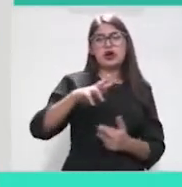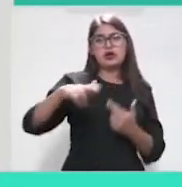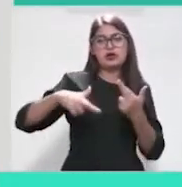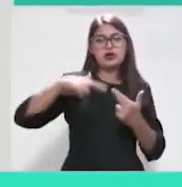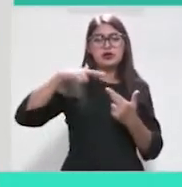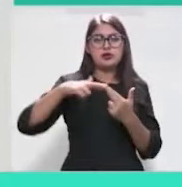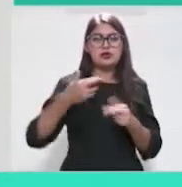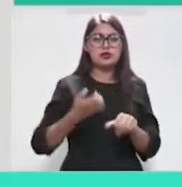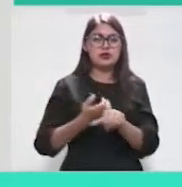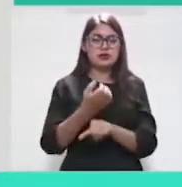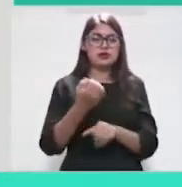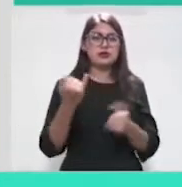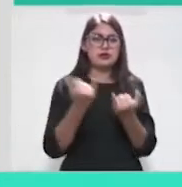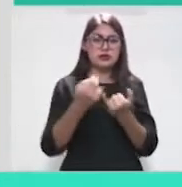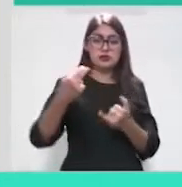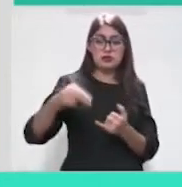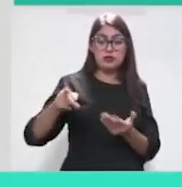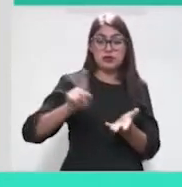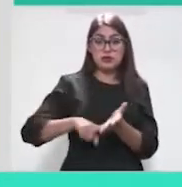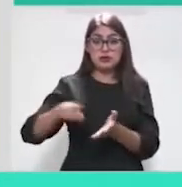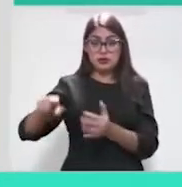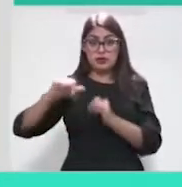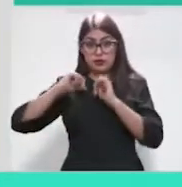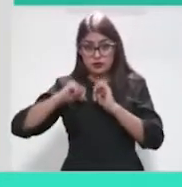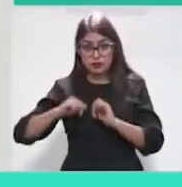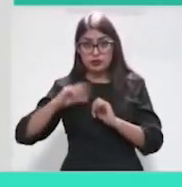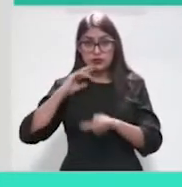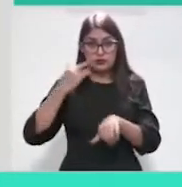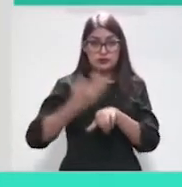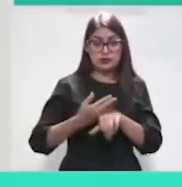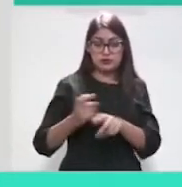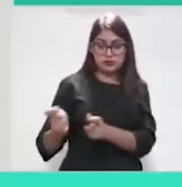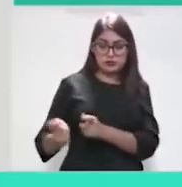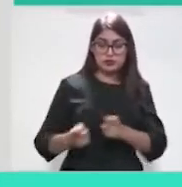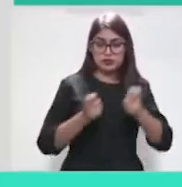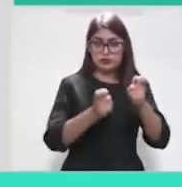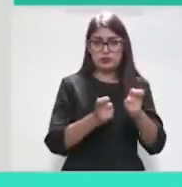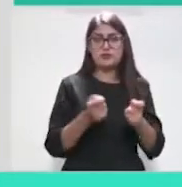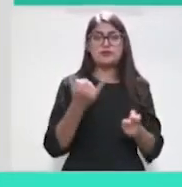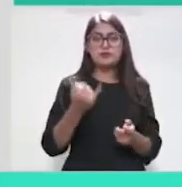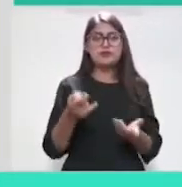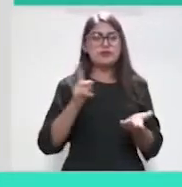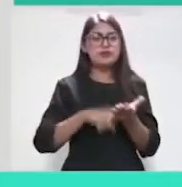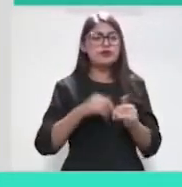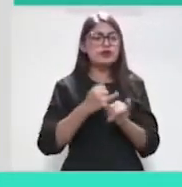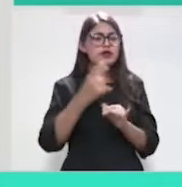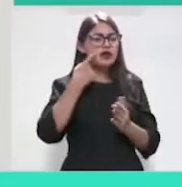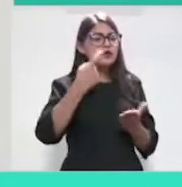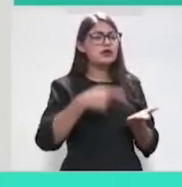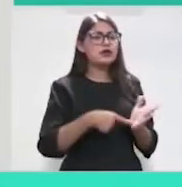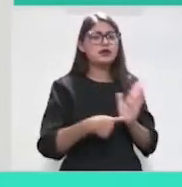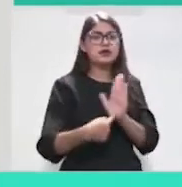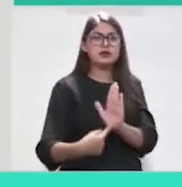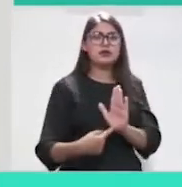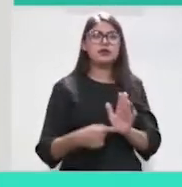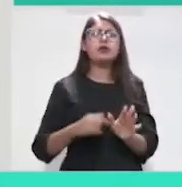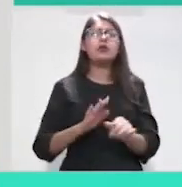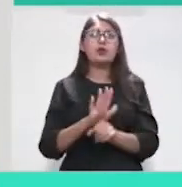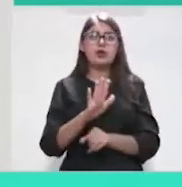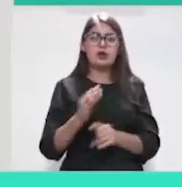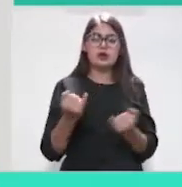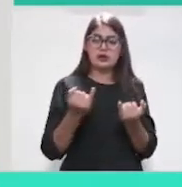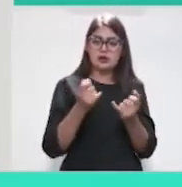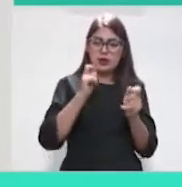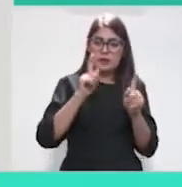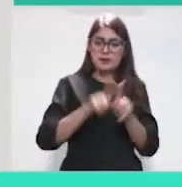y nombre de la institución que lo recibió y la expresión documental que comprobara su entrega, así como los documentos en